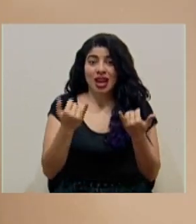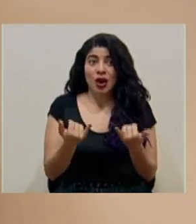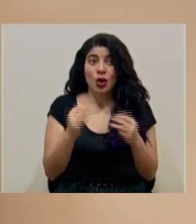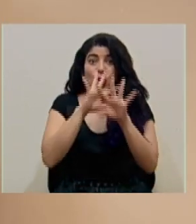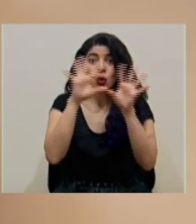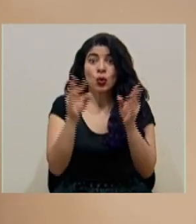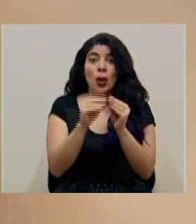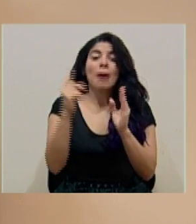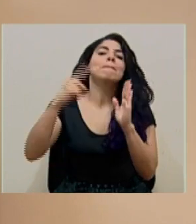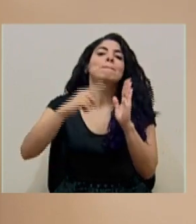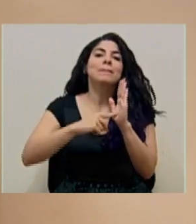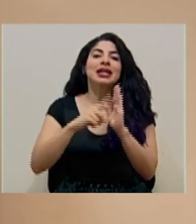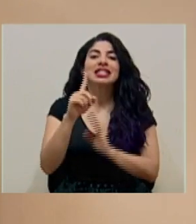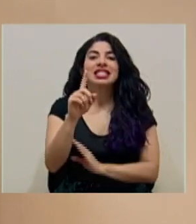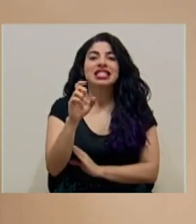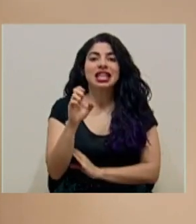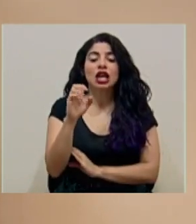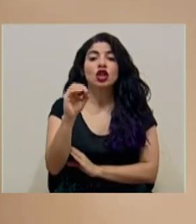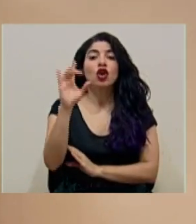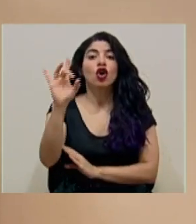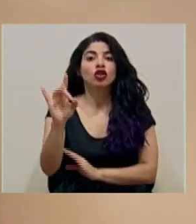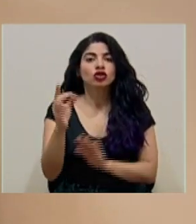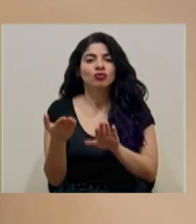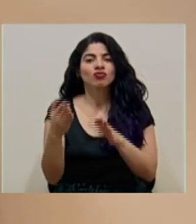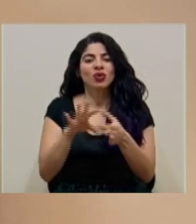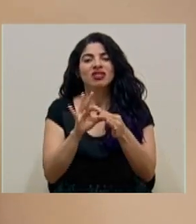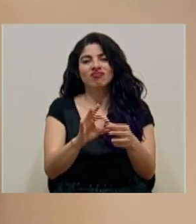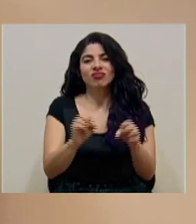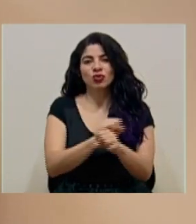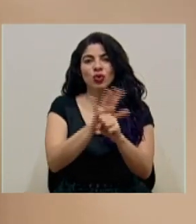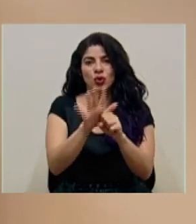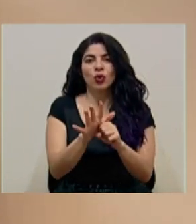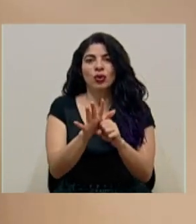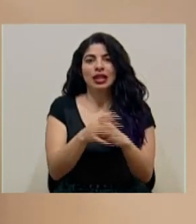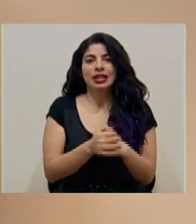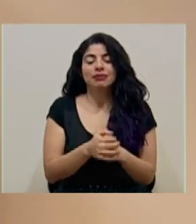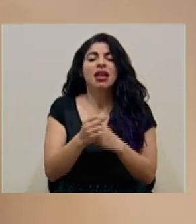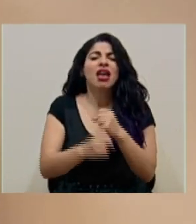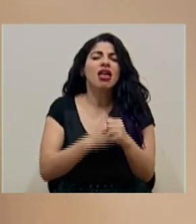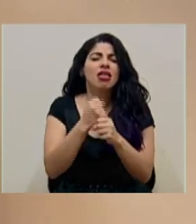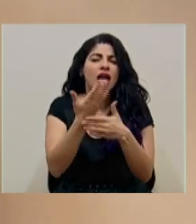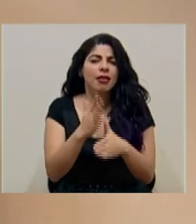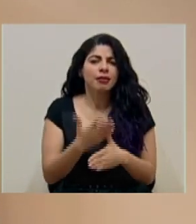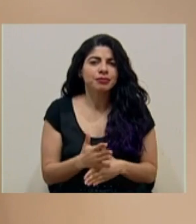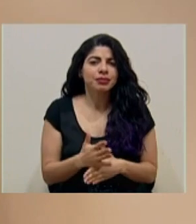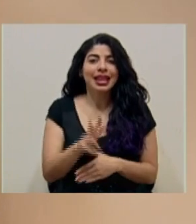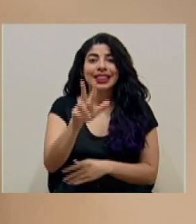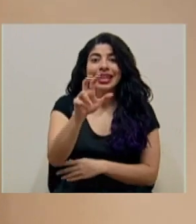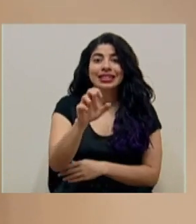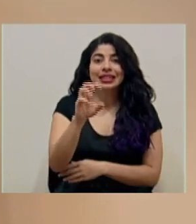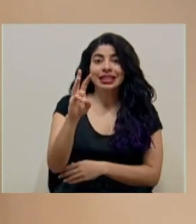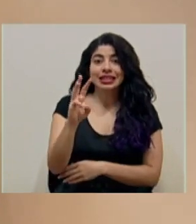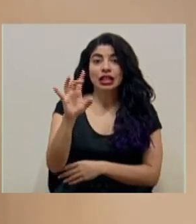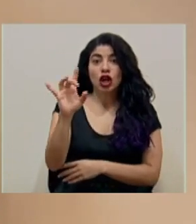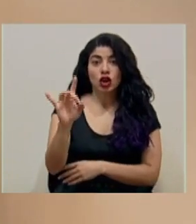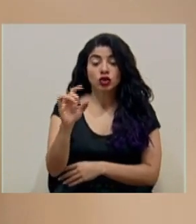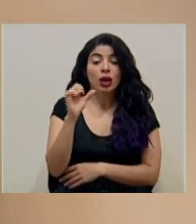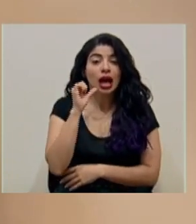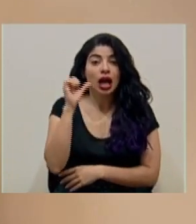de 1.108 decesos relacionados con COVID-19. Por edad, tenemos